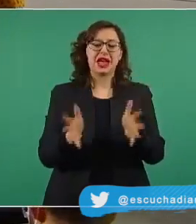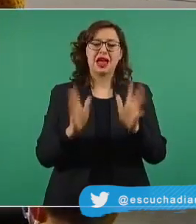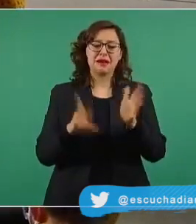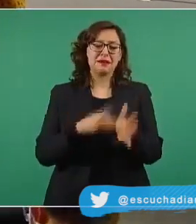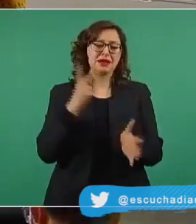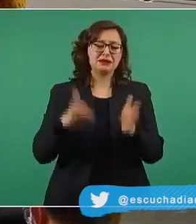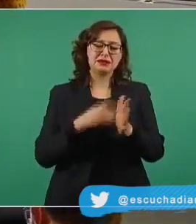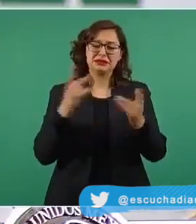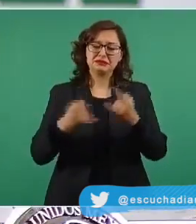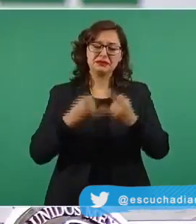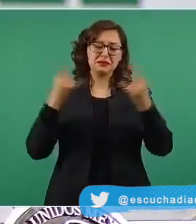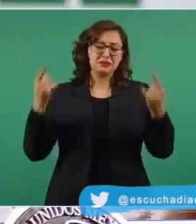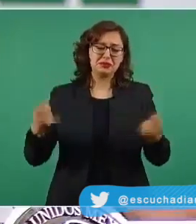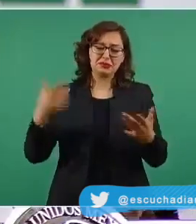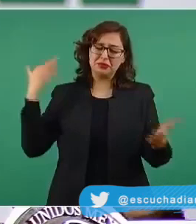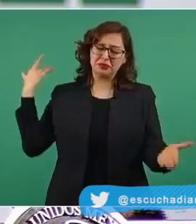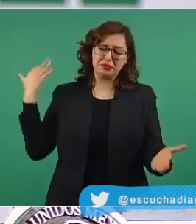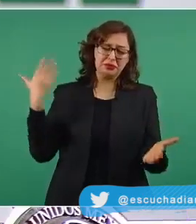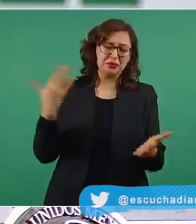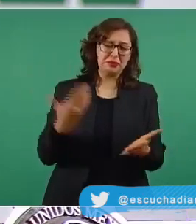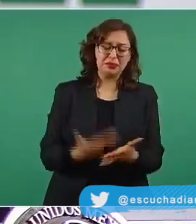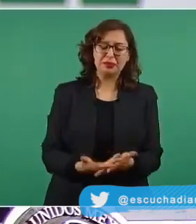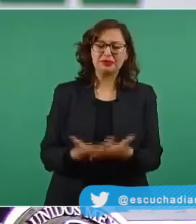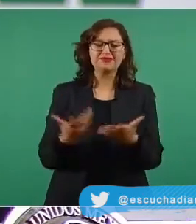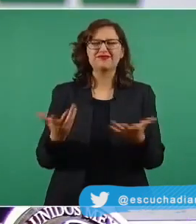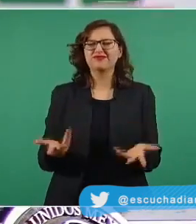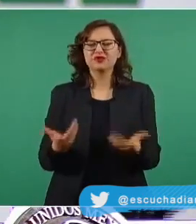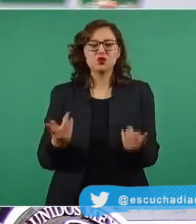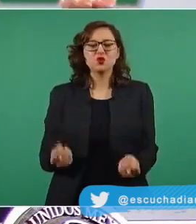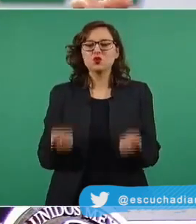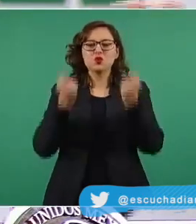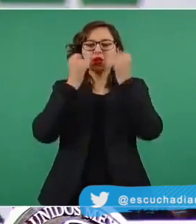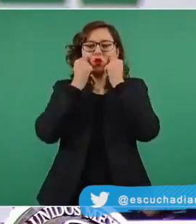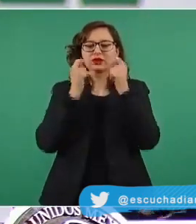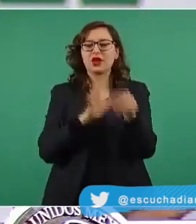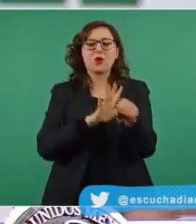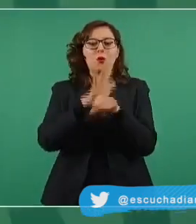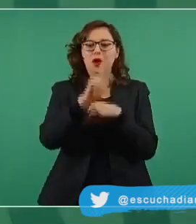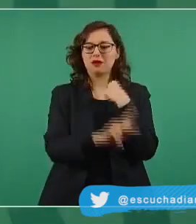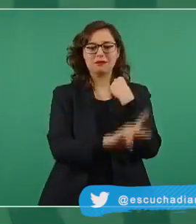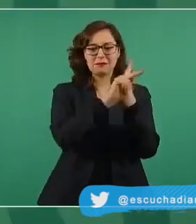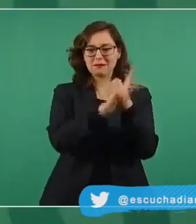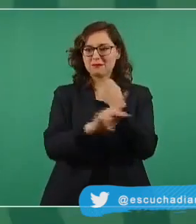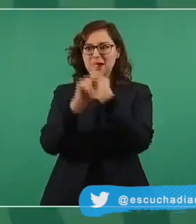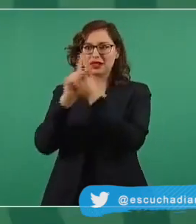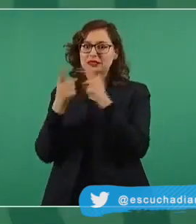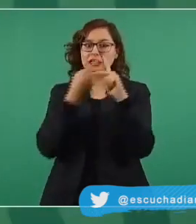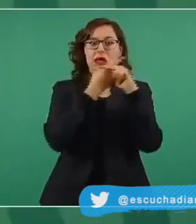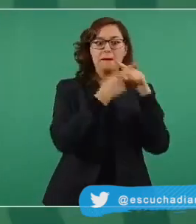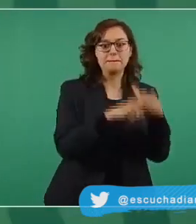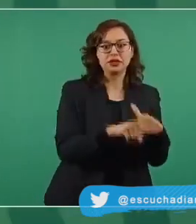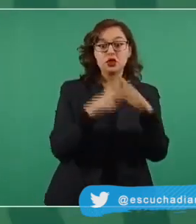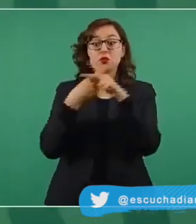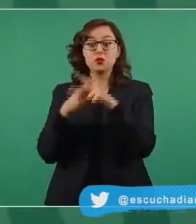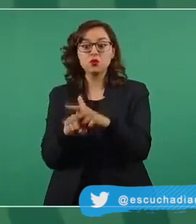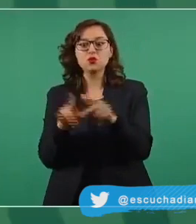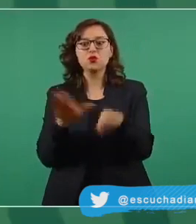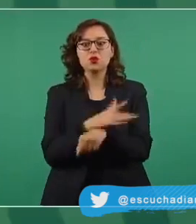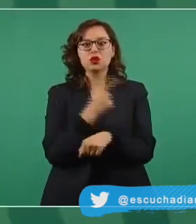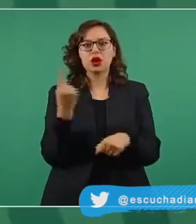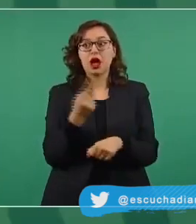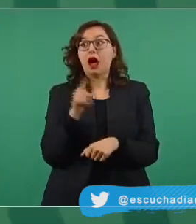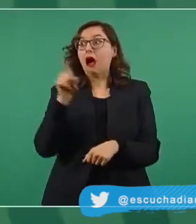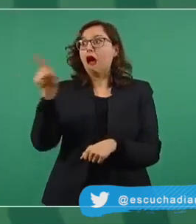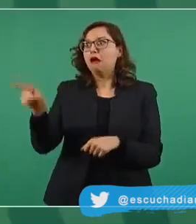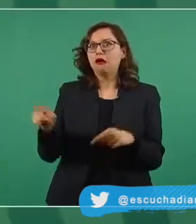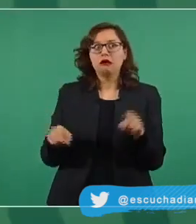número de casos estimados en comparación con la semana anterior, y en las últimas 24 horas la disponibilidad de camas generales